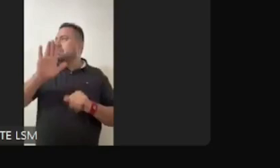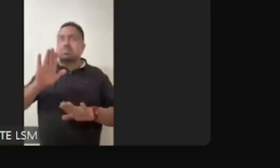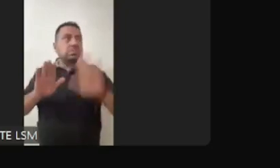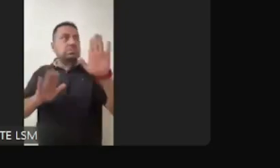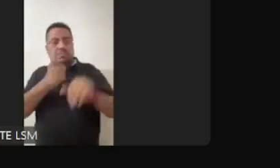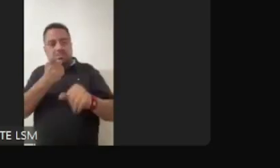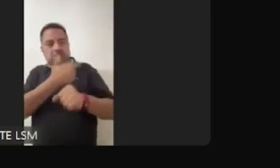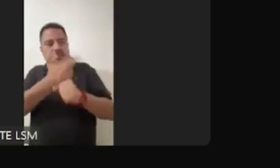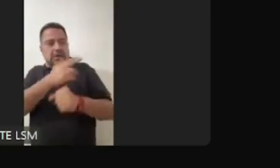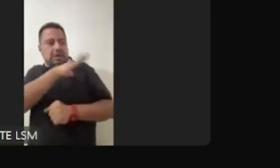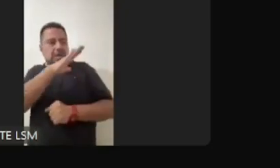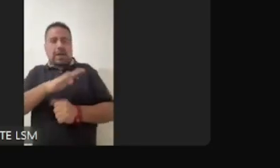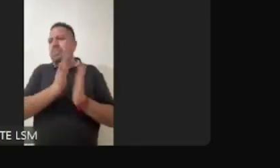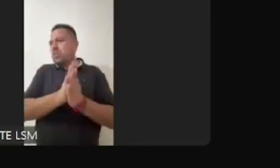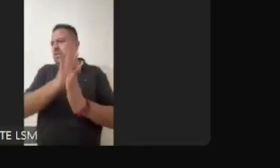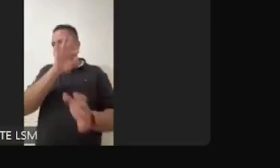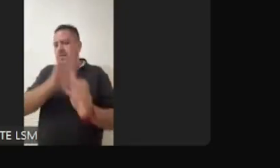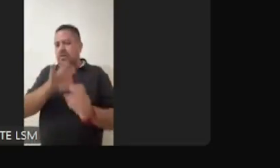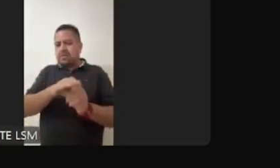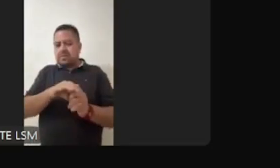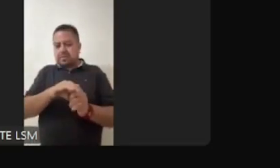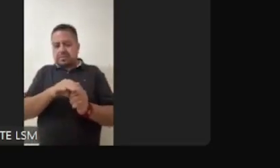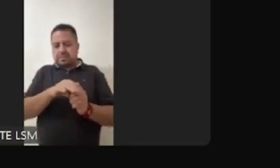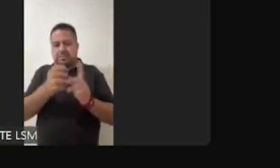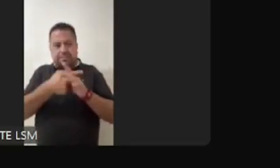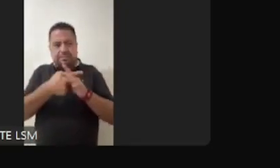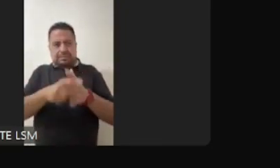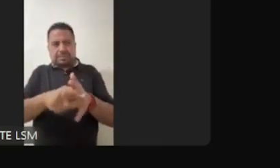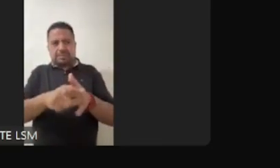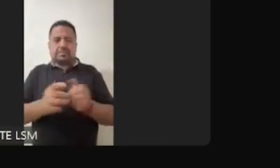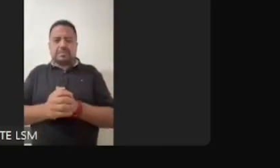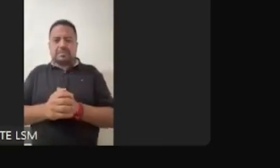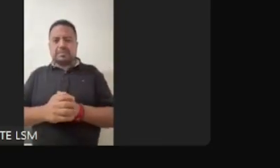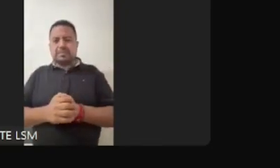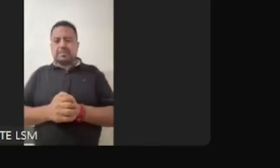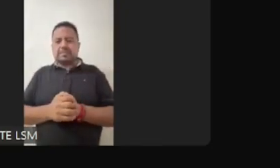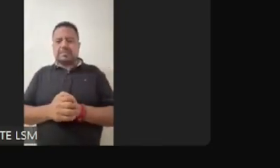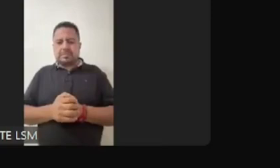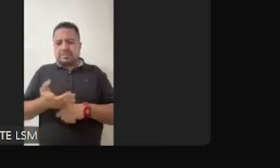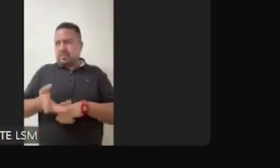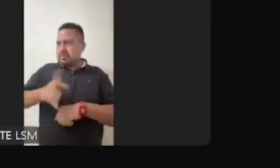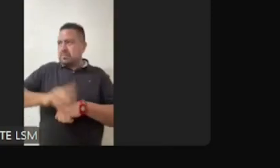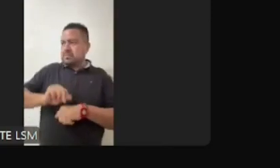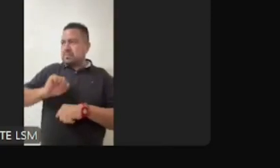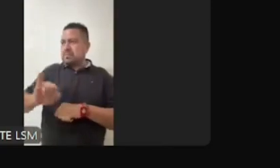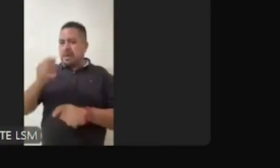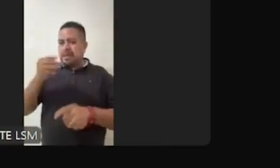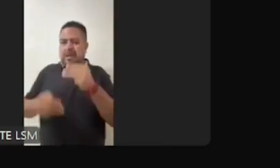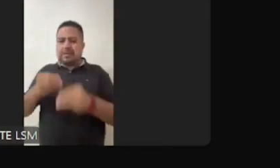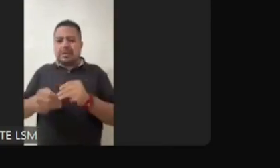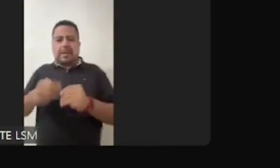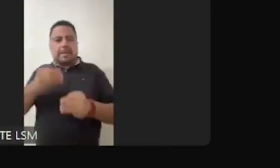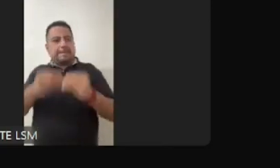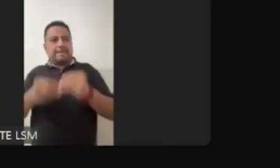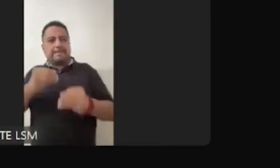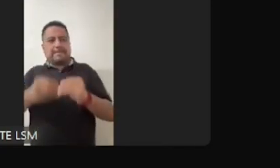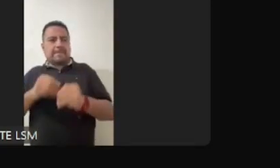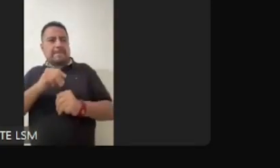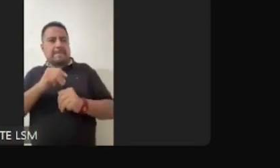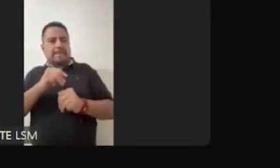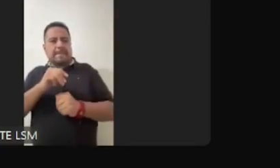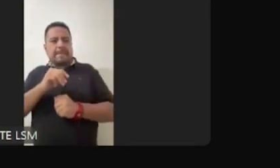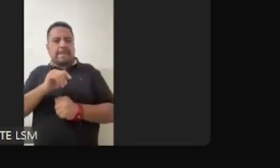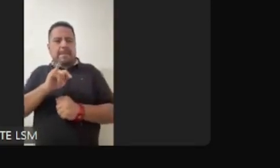secretario general de acuerdos t la votación por favor con su autorización magistrado ponente J